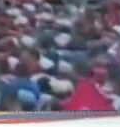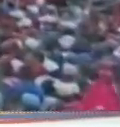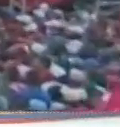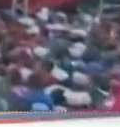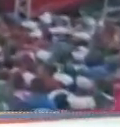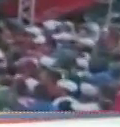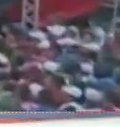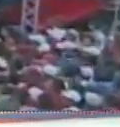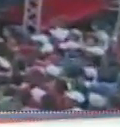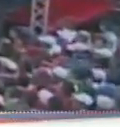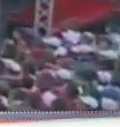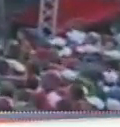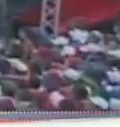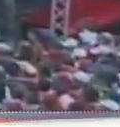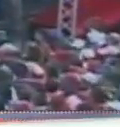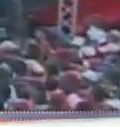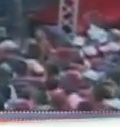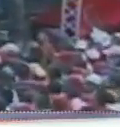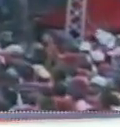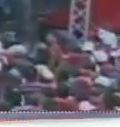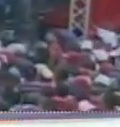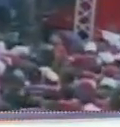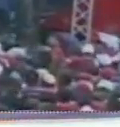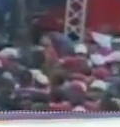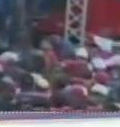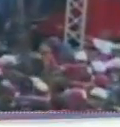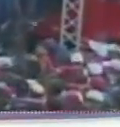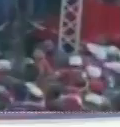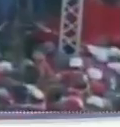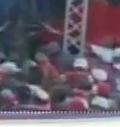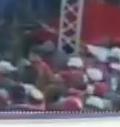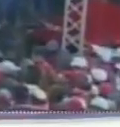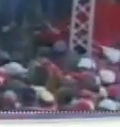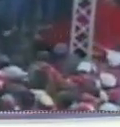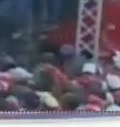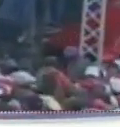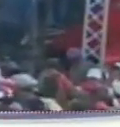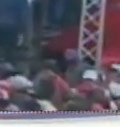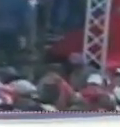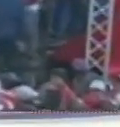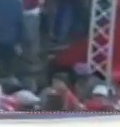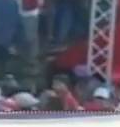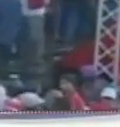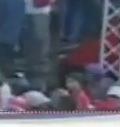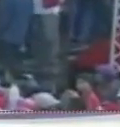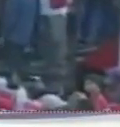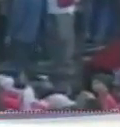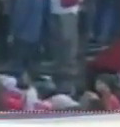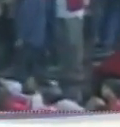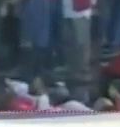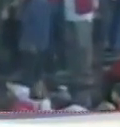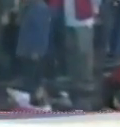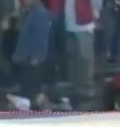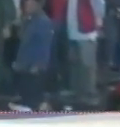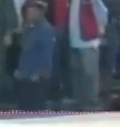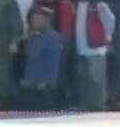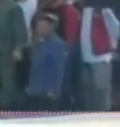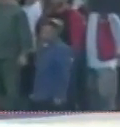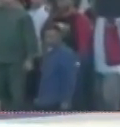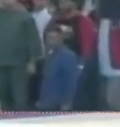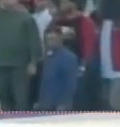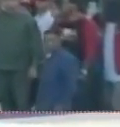es por amor a la patria, es por defender la soberanía, es por no rendirse nunca.